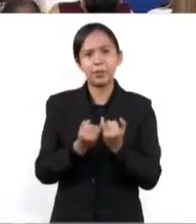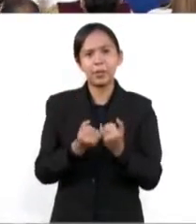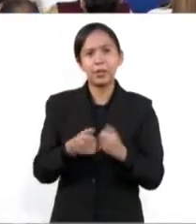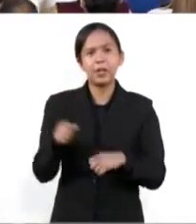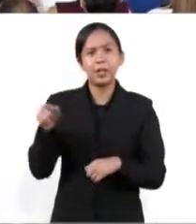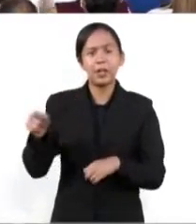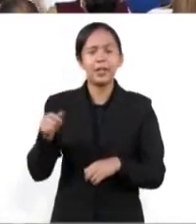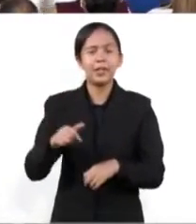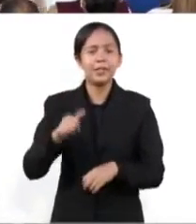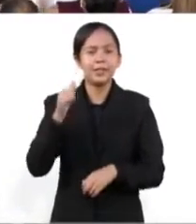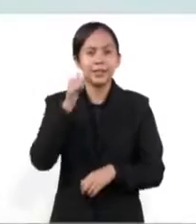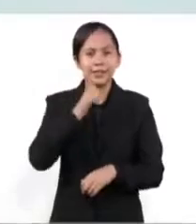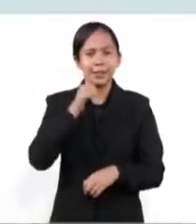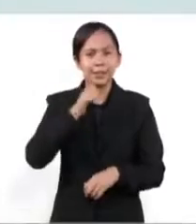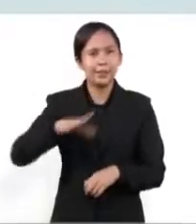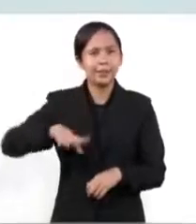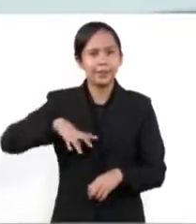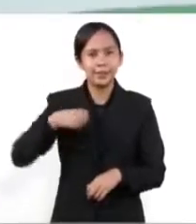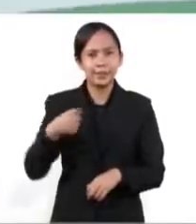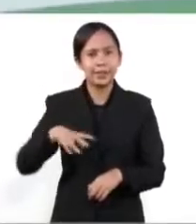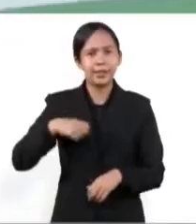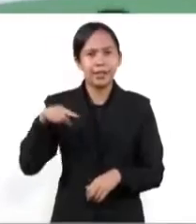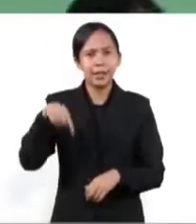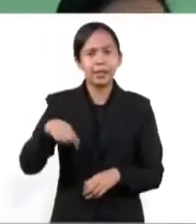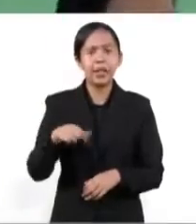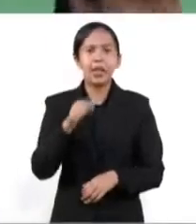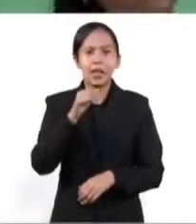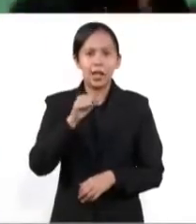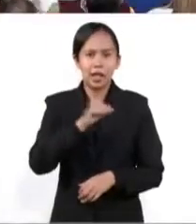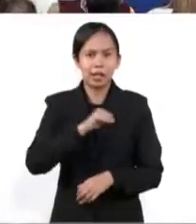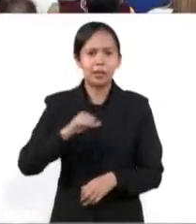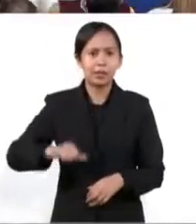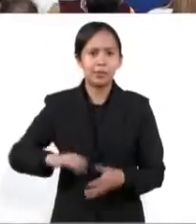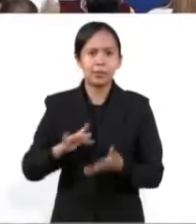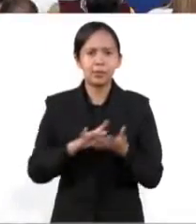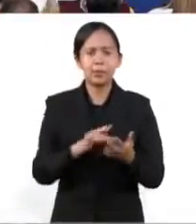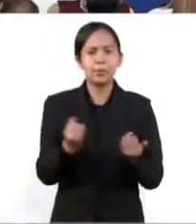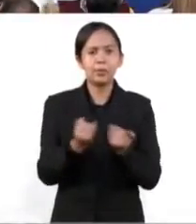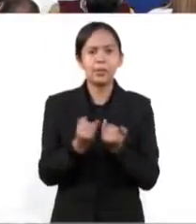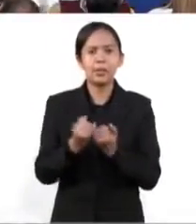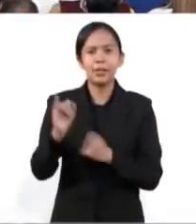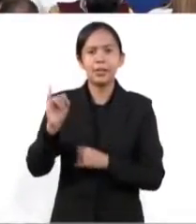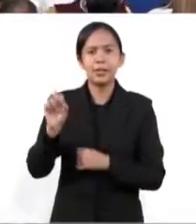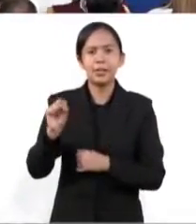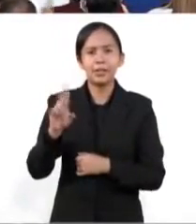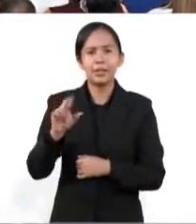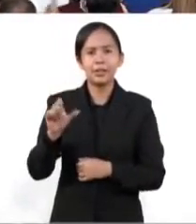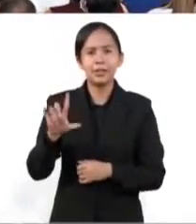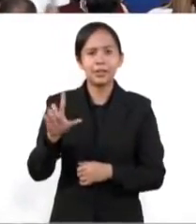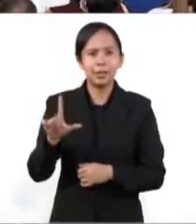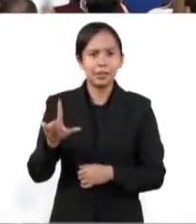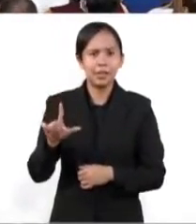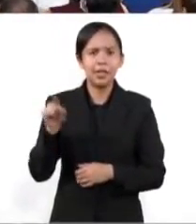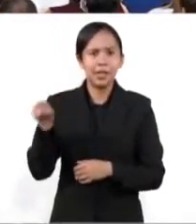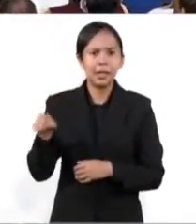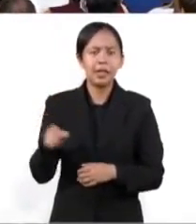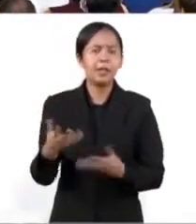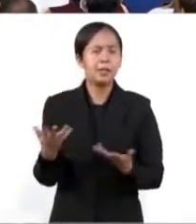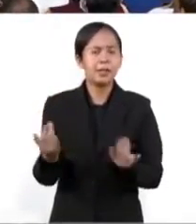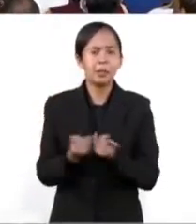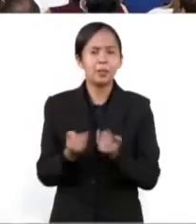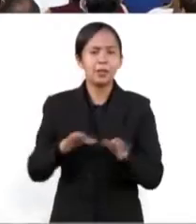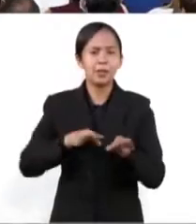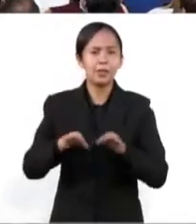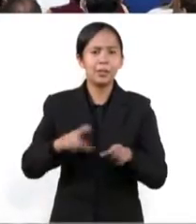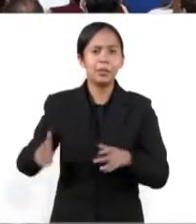le ha dedicado su vida a esta alcaldía. Y también por aquí anda Israel Moreno, que también lo queremos mucho, trabaja ahí en el